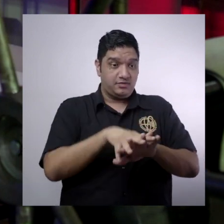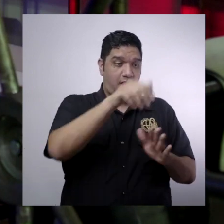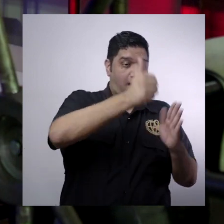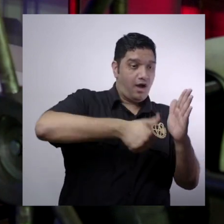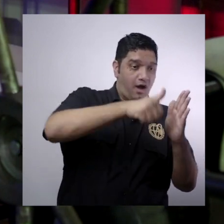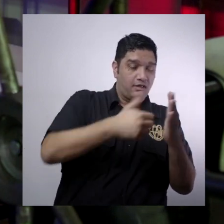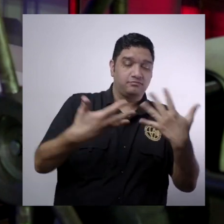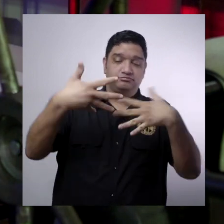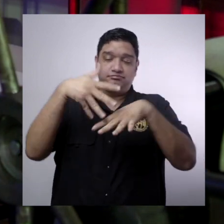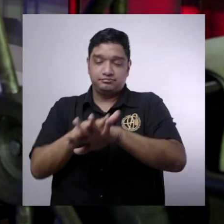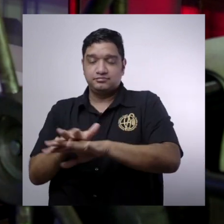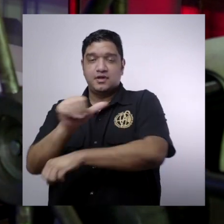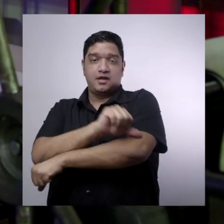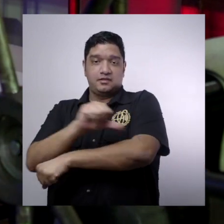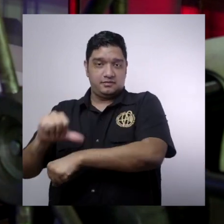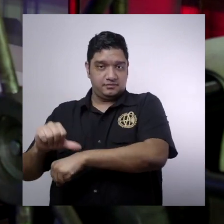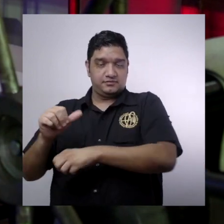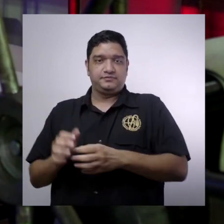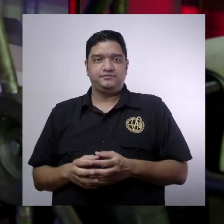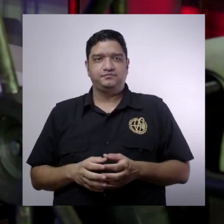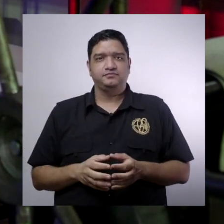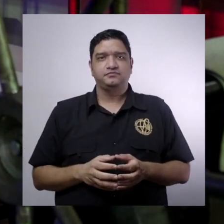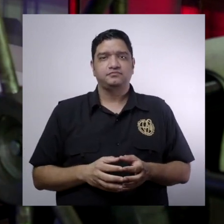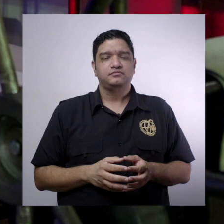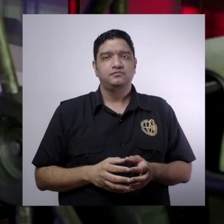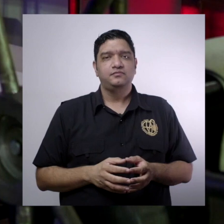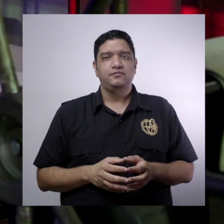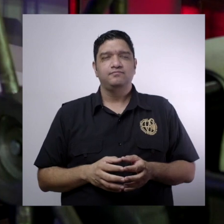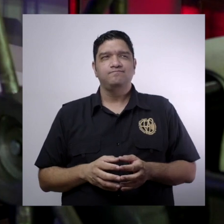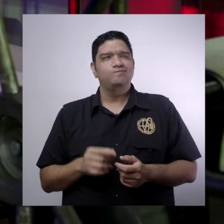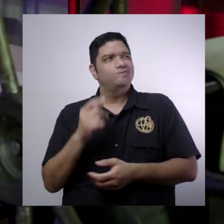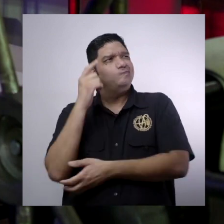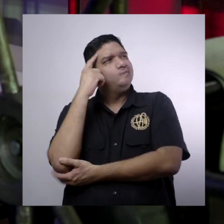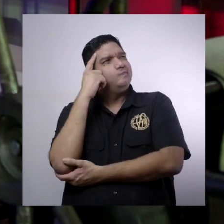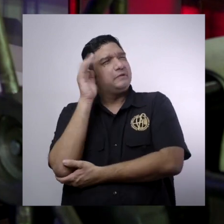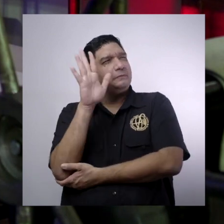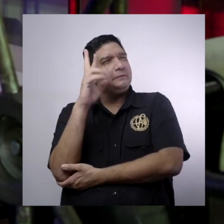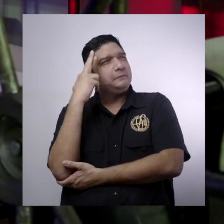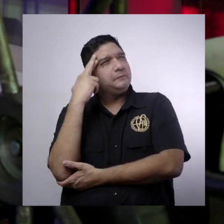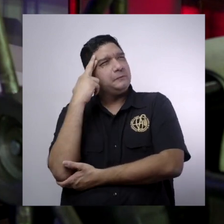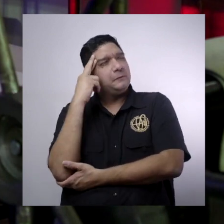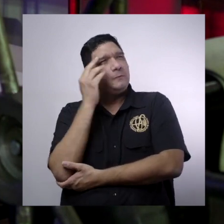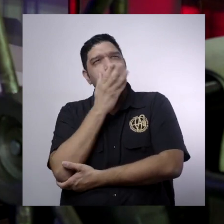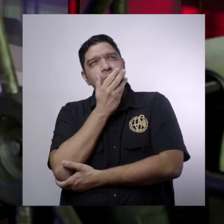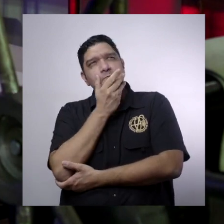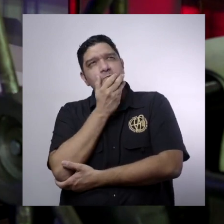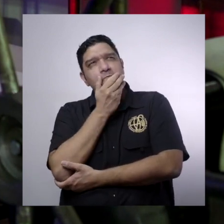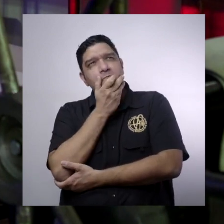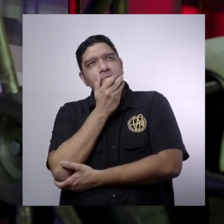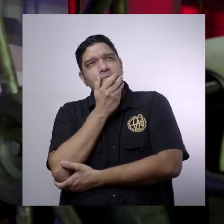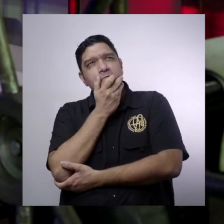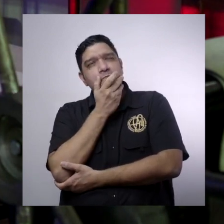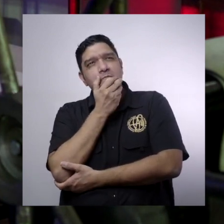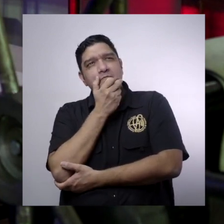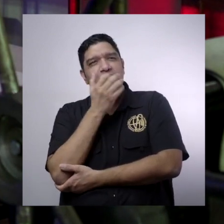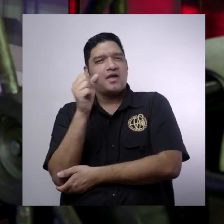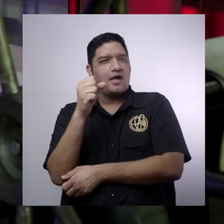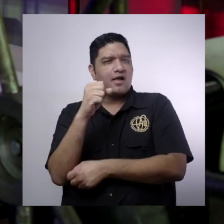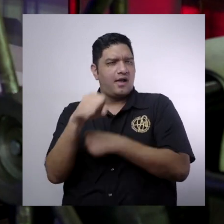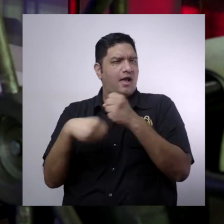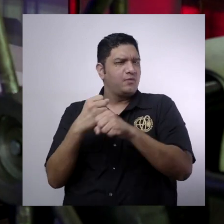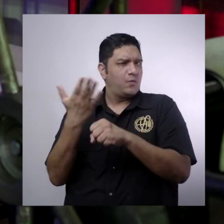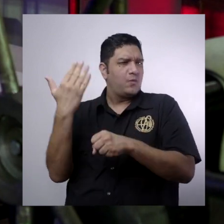fue precisamente en el, bueno, en ese momento se llamaba Centro